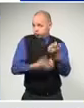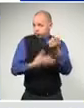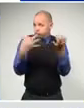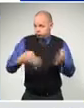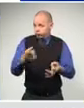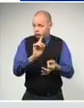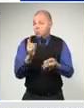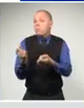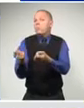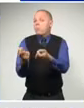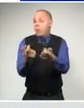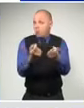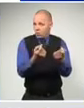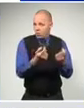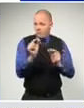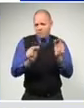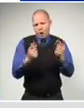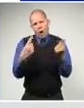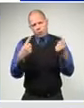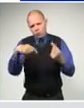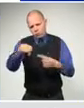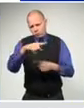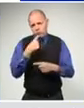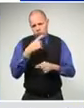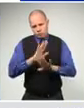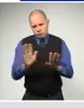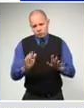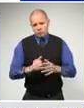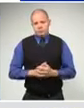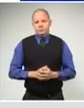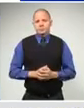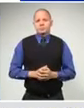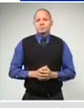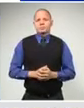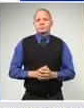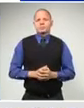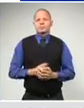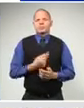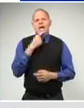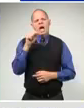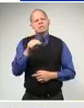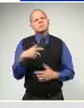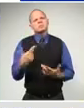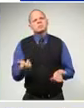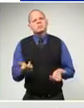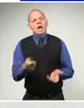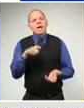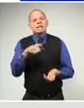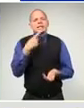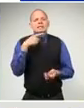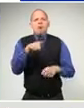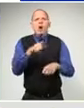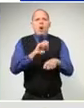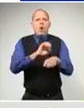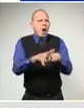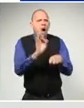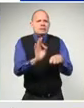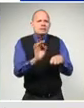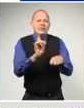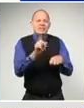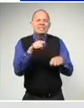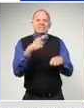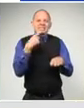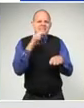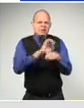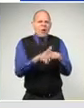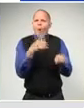informaciones que han ido saliendo en diferentes medios, se ha planteado que son virus diferentes. Incluso se ha